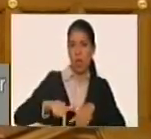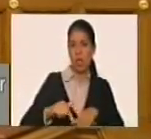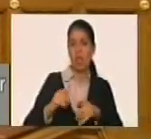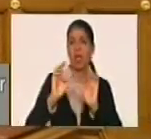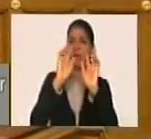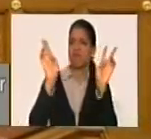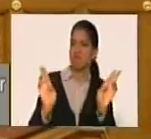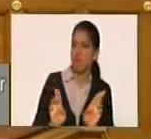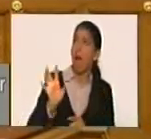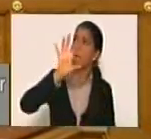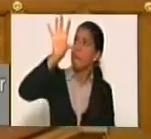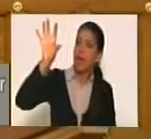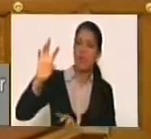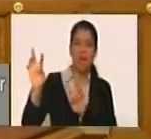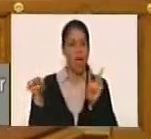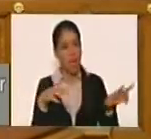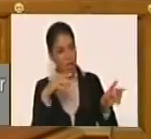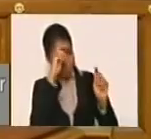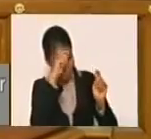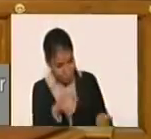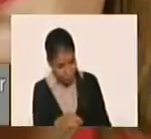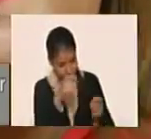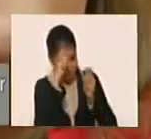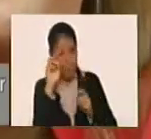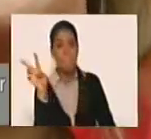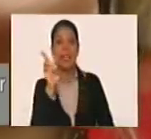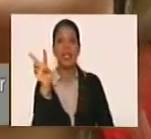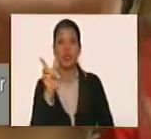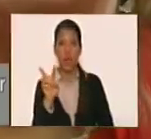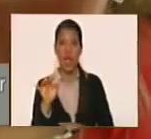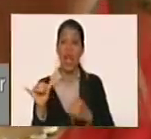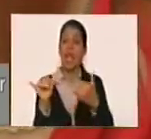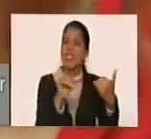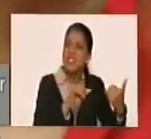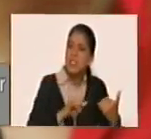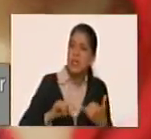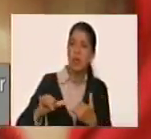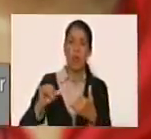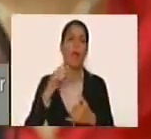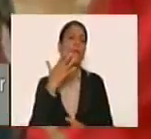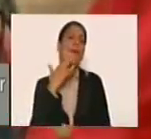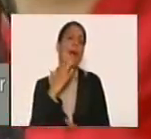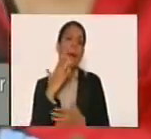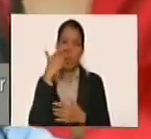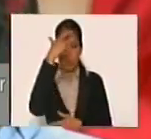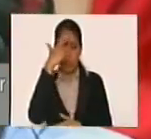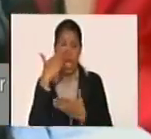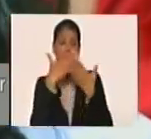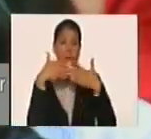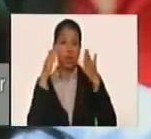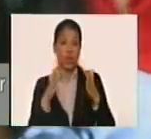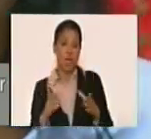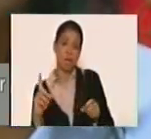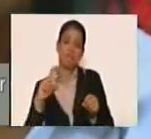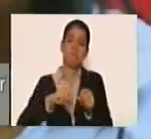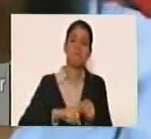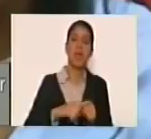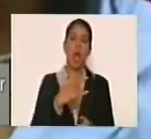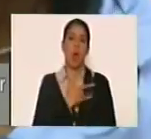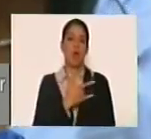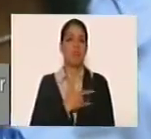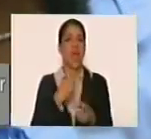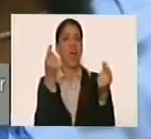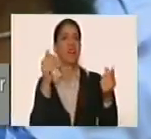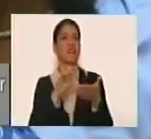los países reconocen el modelo de igualdad, de acceso gratuito a la educación, el modelo de la calidad de